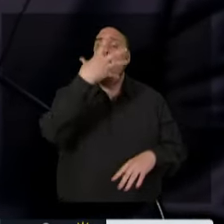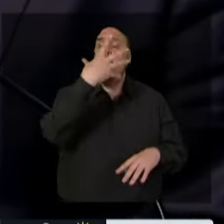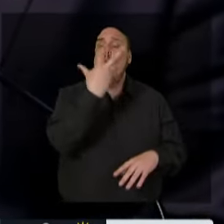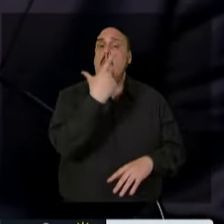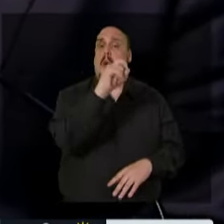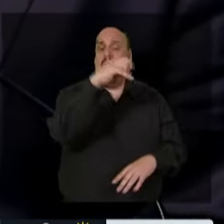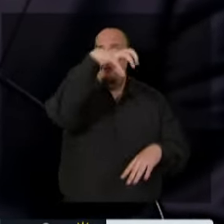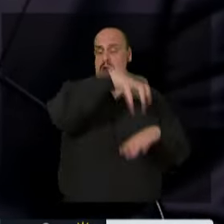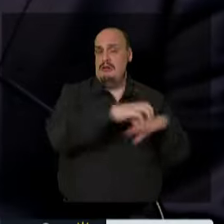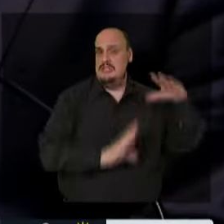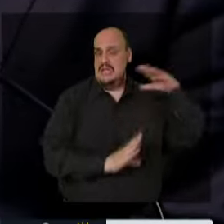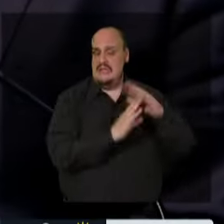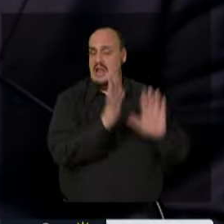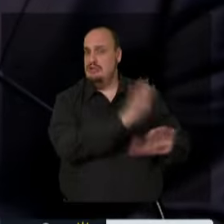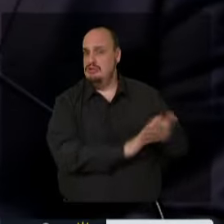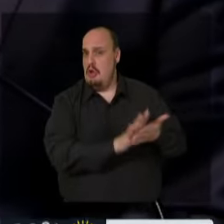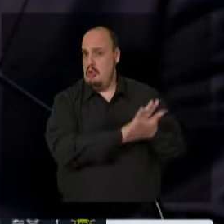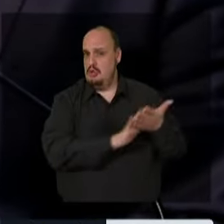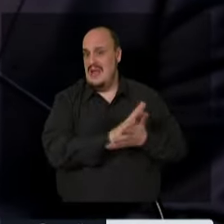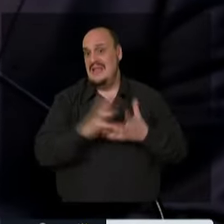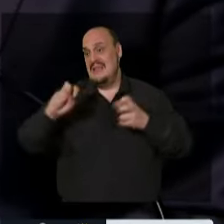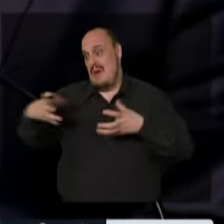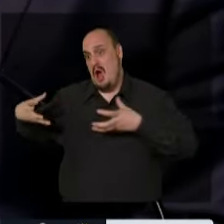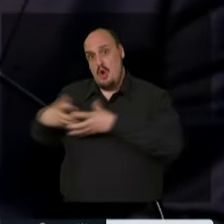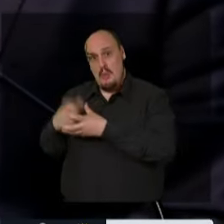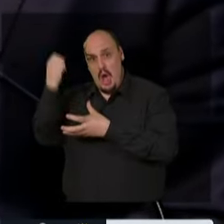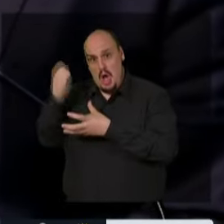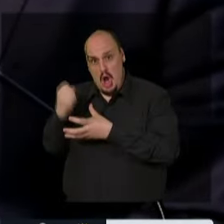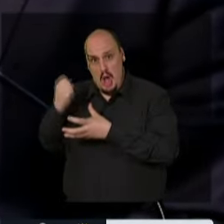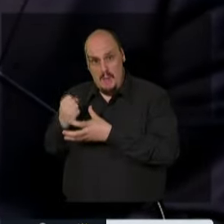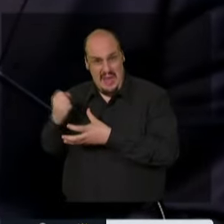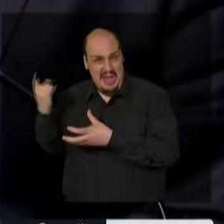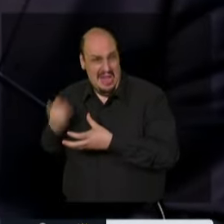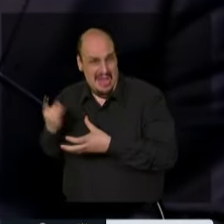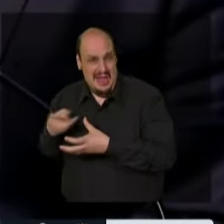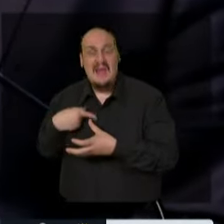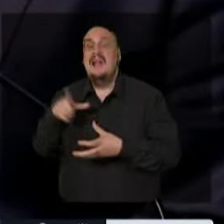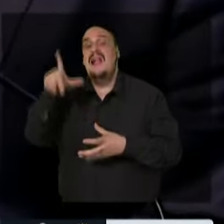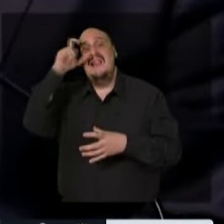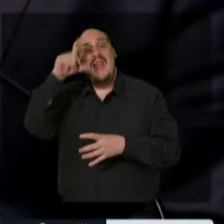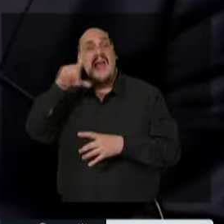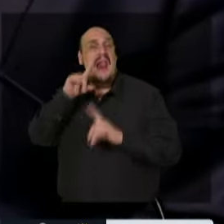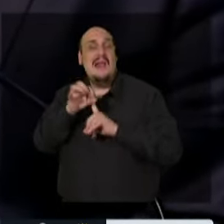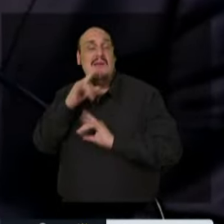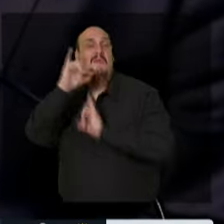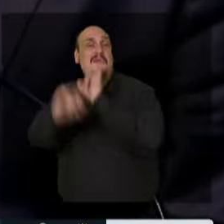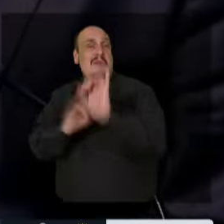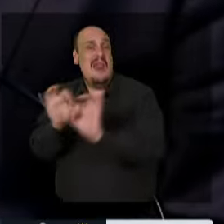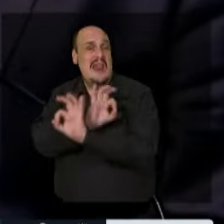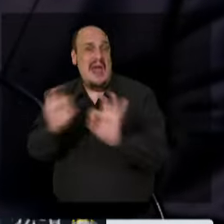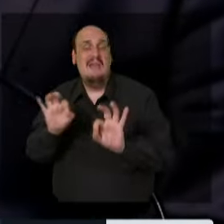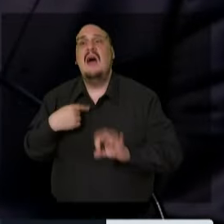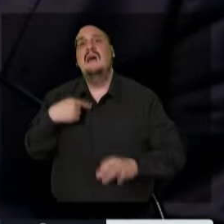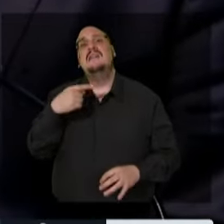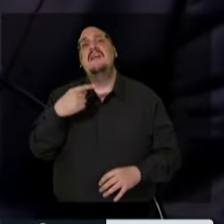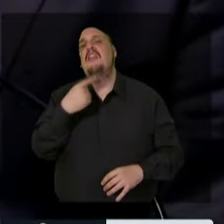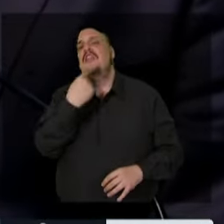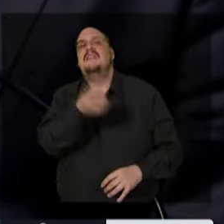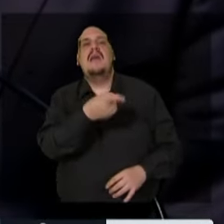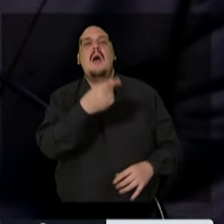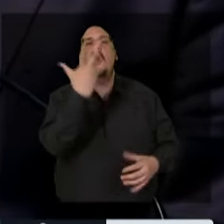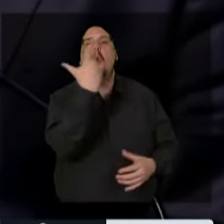Y los chantas que tiene como economistas, ninguno de ellos dijo qué va a hacer con las LELIQs. Solamente se concentraron en la independencia del Banco